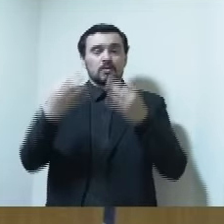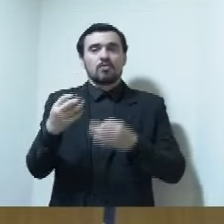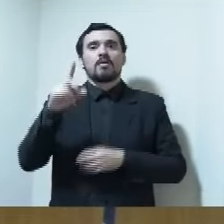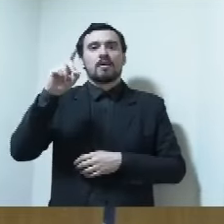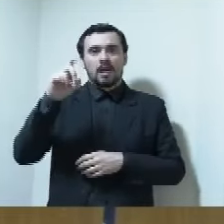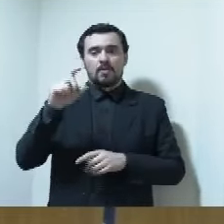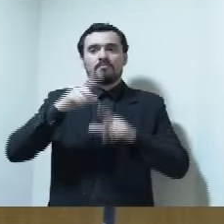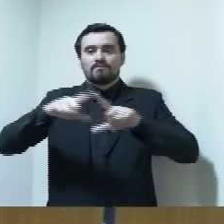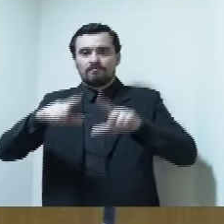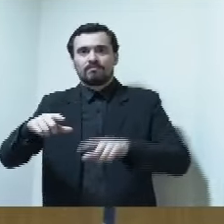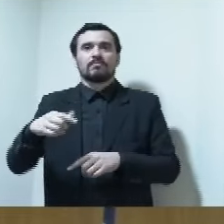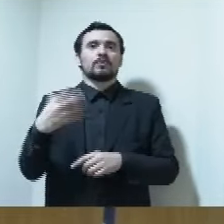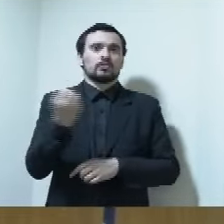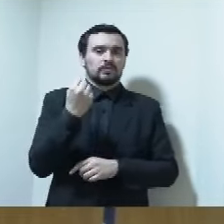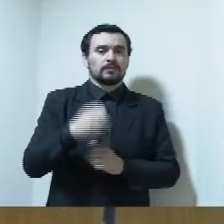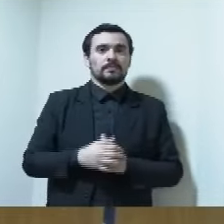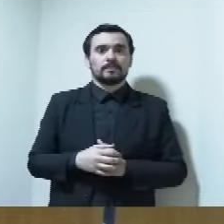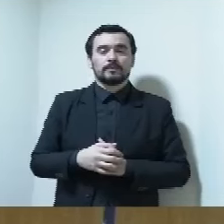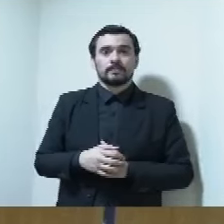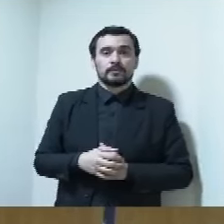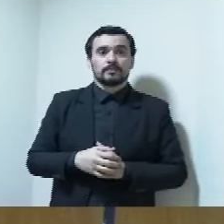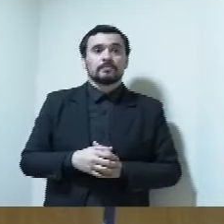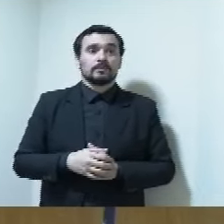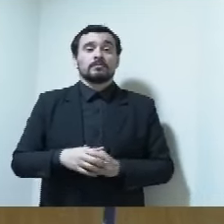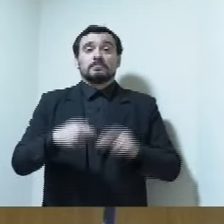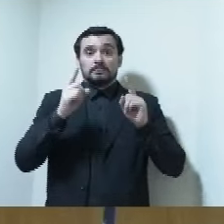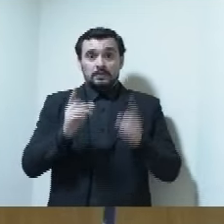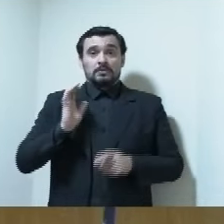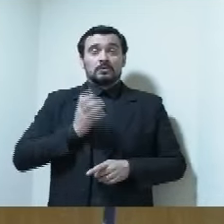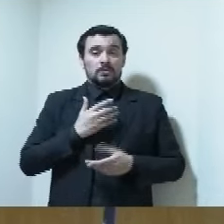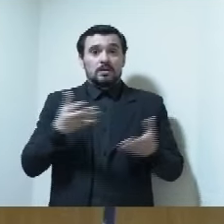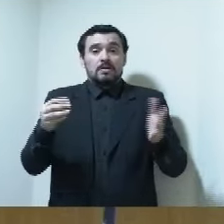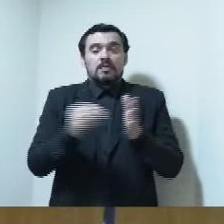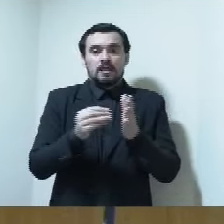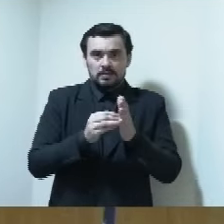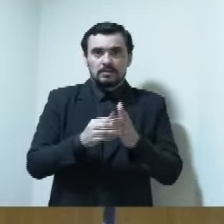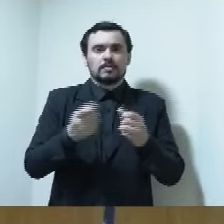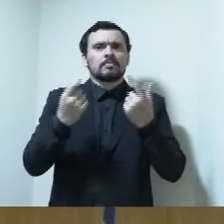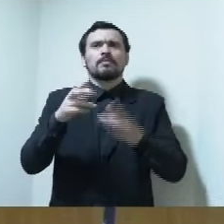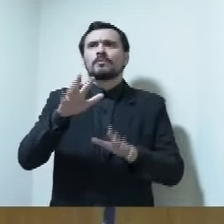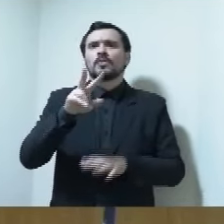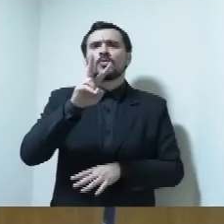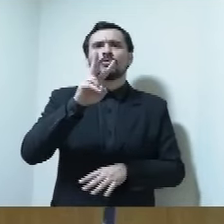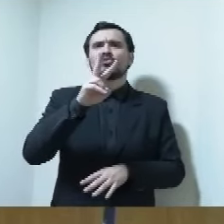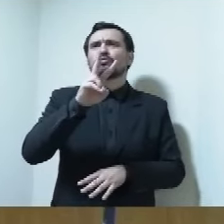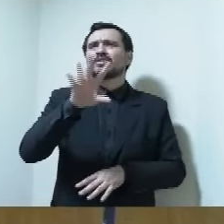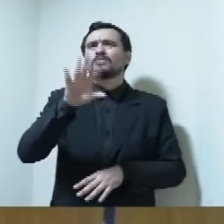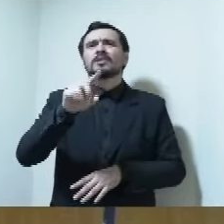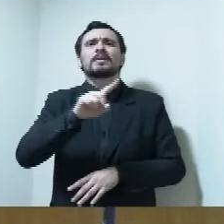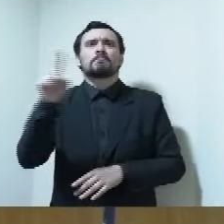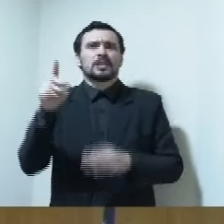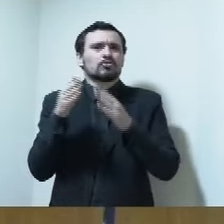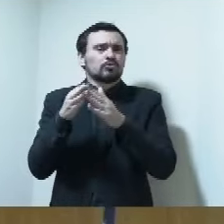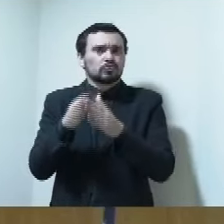y saneamiento. Hemos implementado consultorios nocturnos permitiendo más de 270.000 consultas